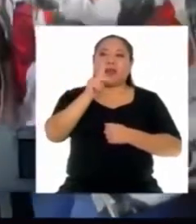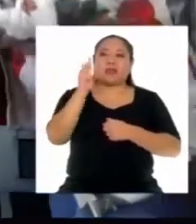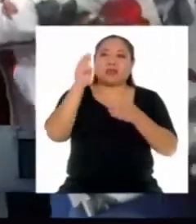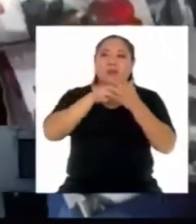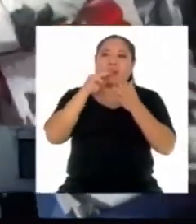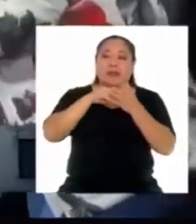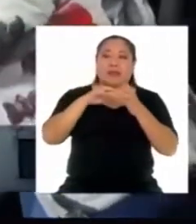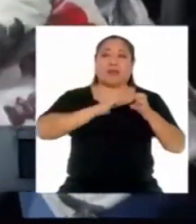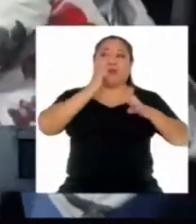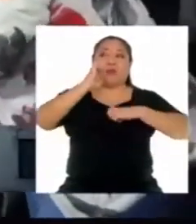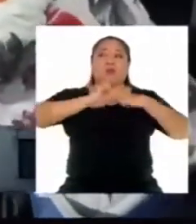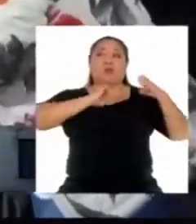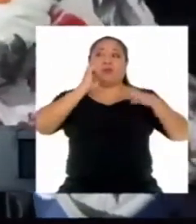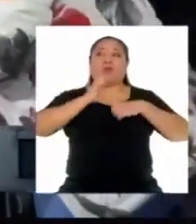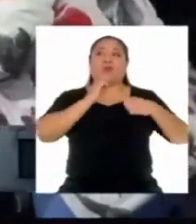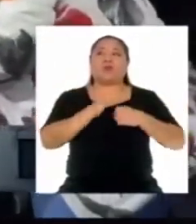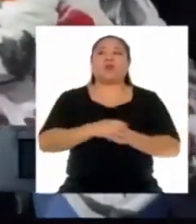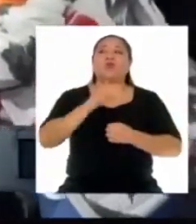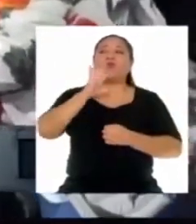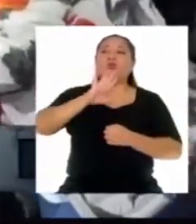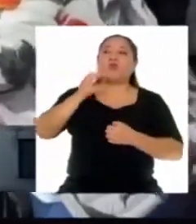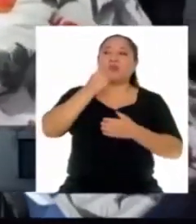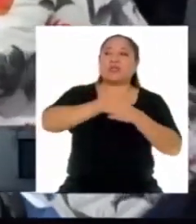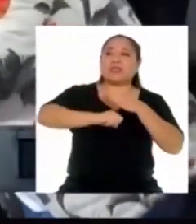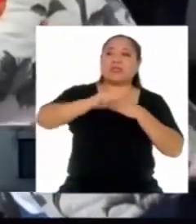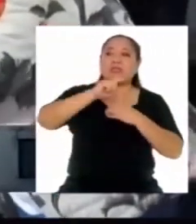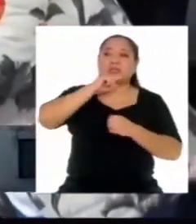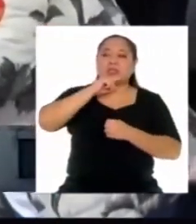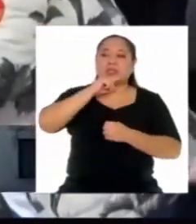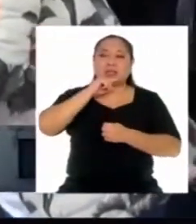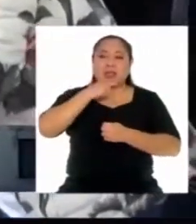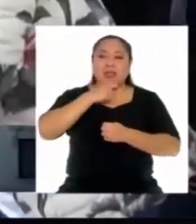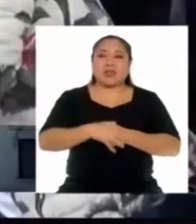y de Pedro Pablo en el 2016, quien hace